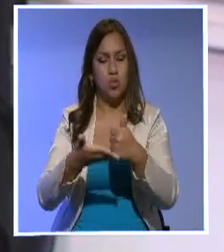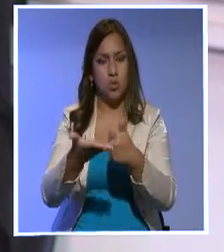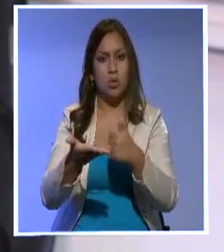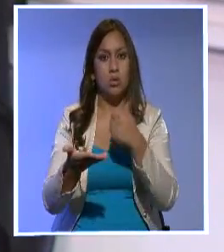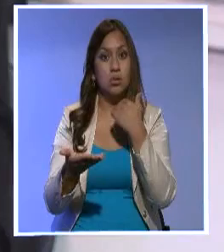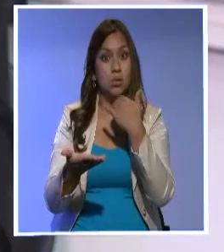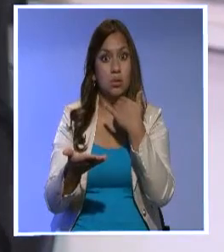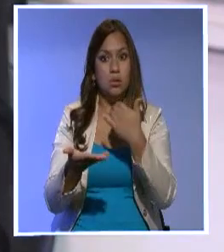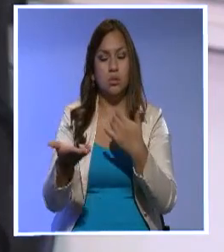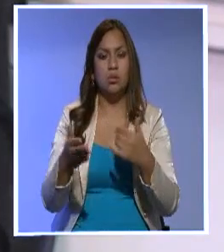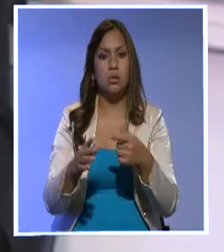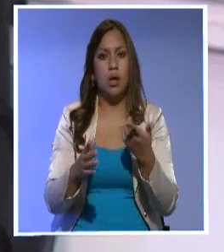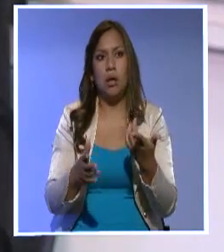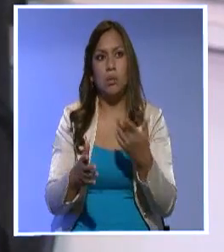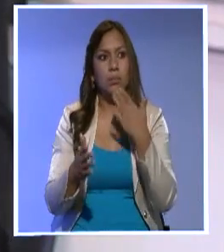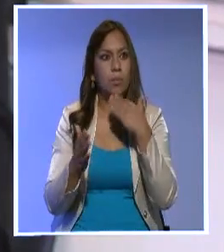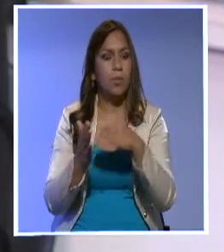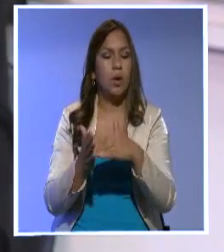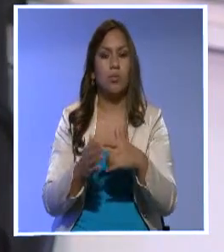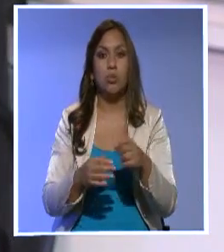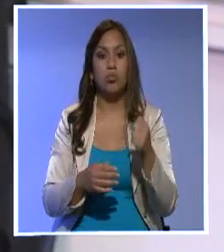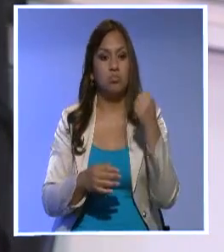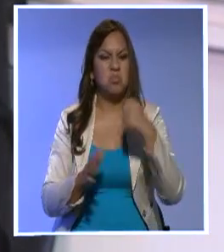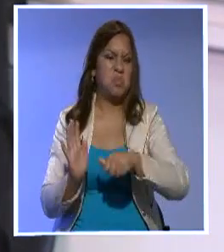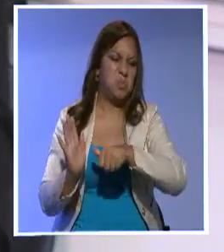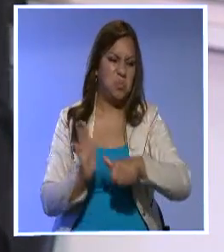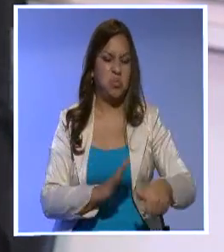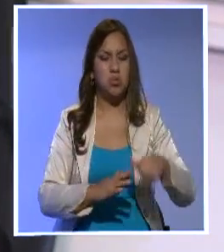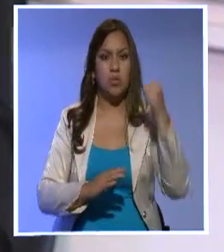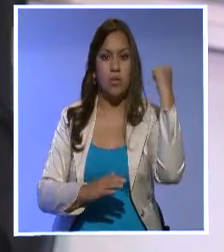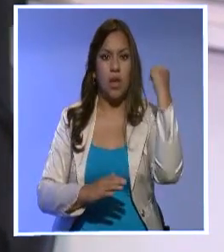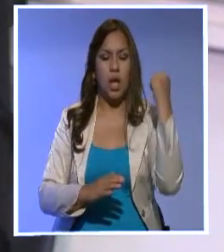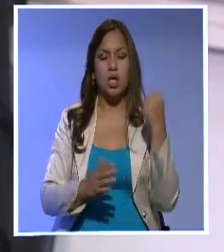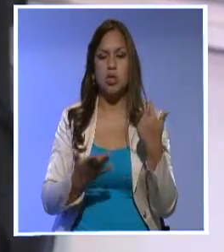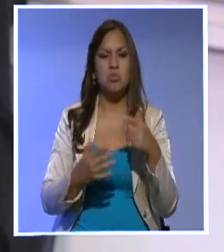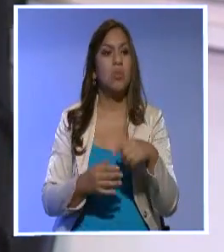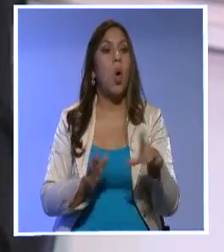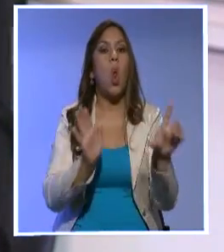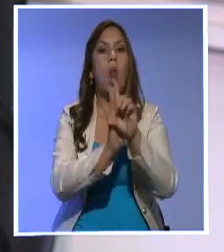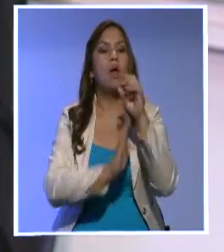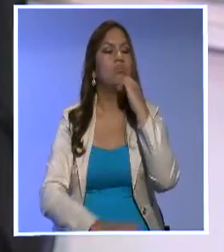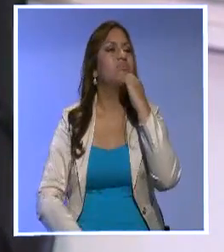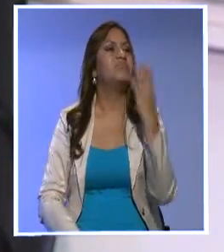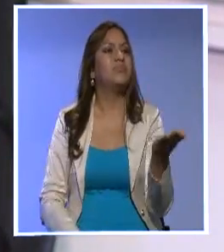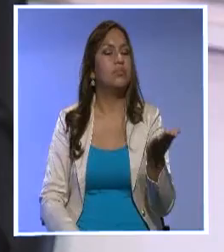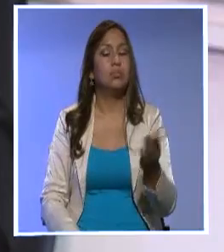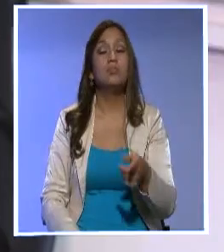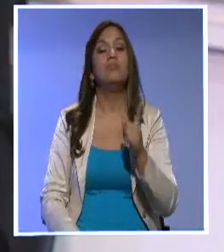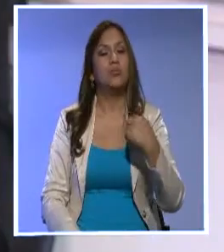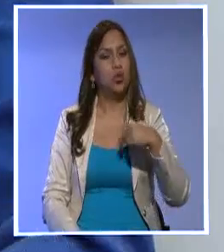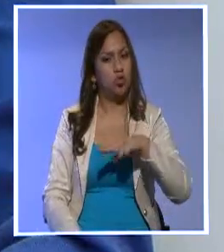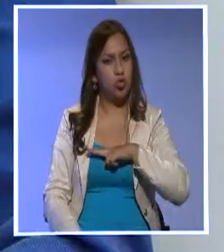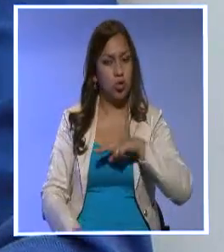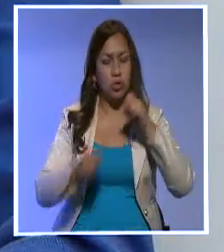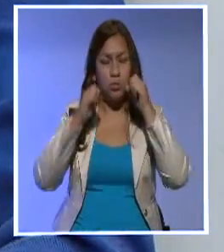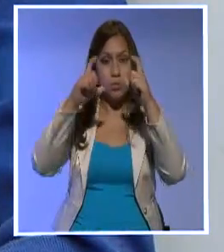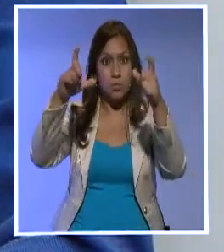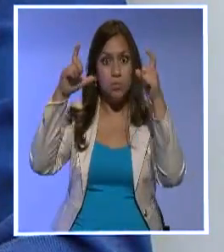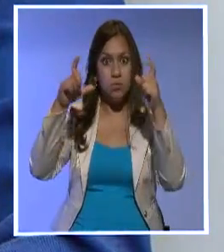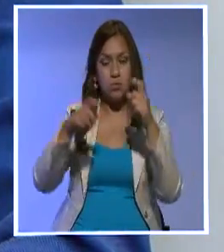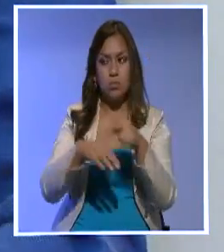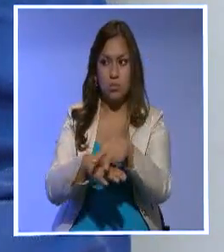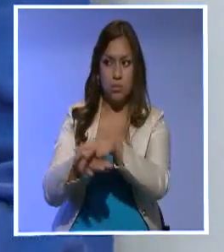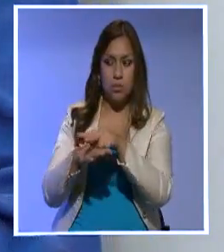violación de derechos y de violación de la norma que en este caso se han identificado por varios de los funcionarios públicos implicados los fondos públicos